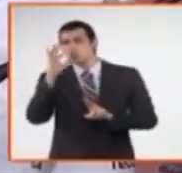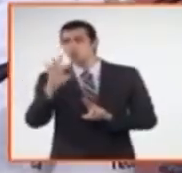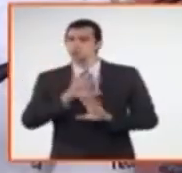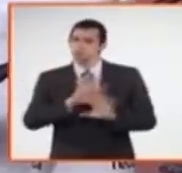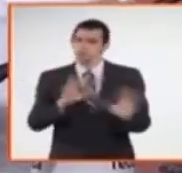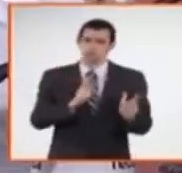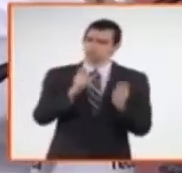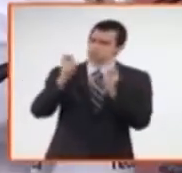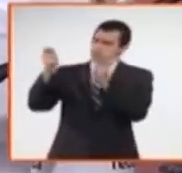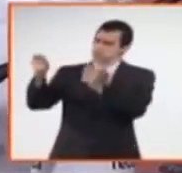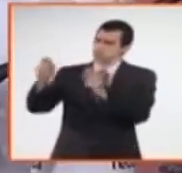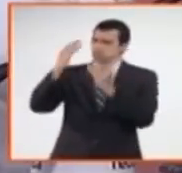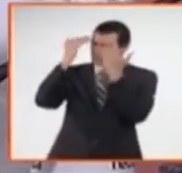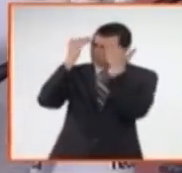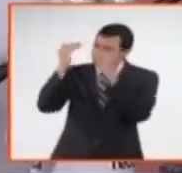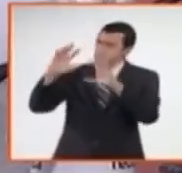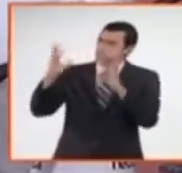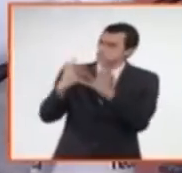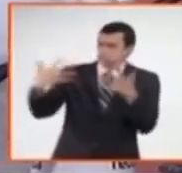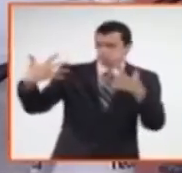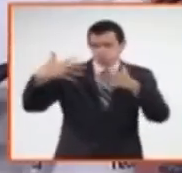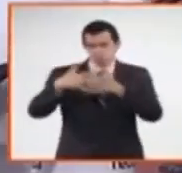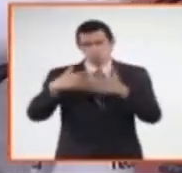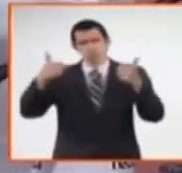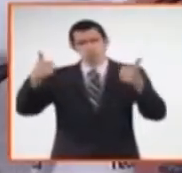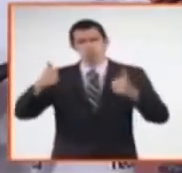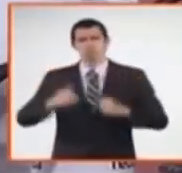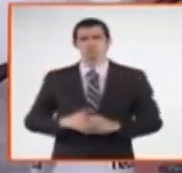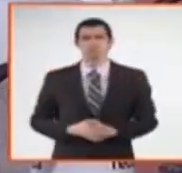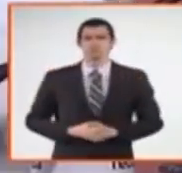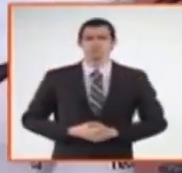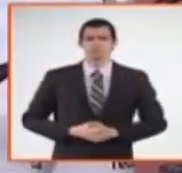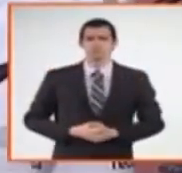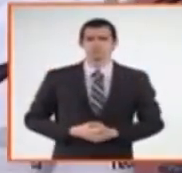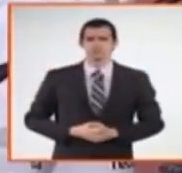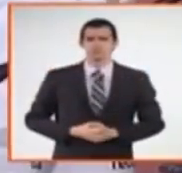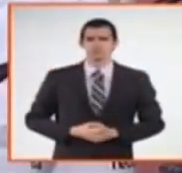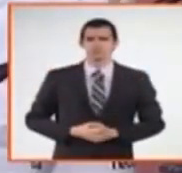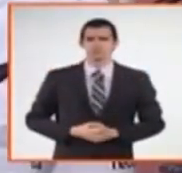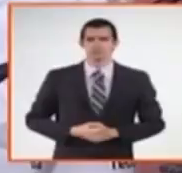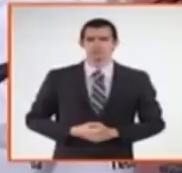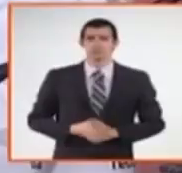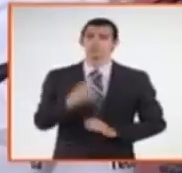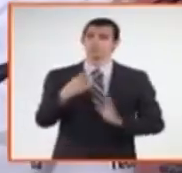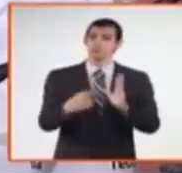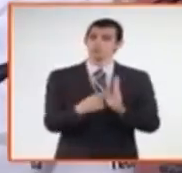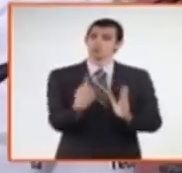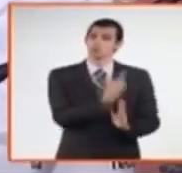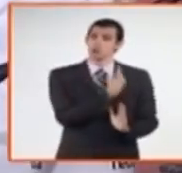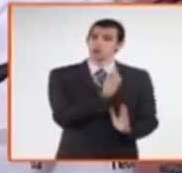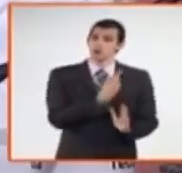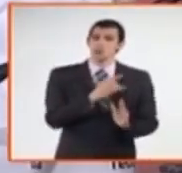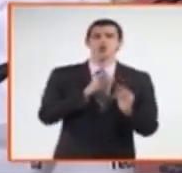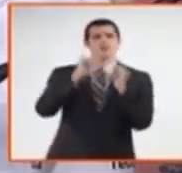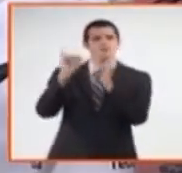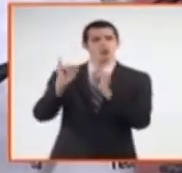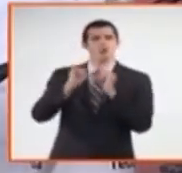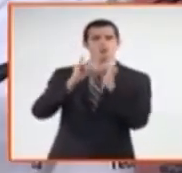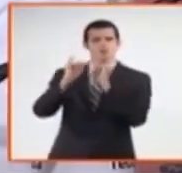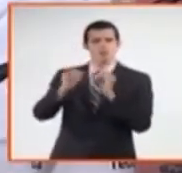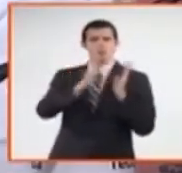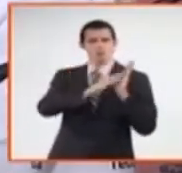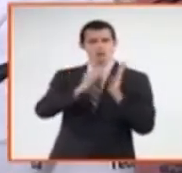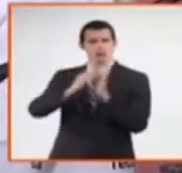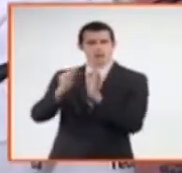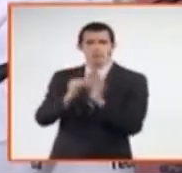en cuba próximamente queremos tener una reunión virtual ya incluso con la representación de directamente con la ome